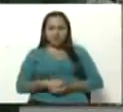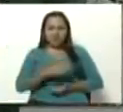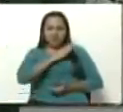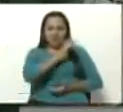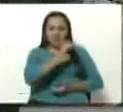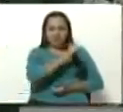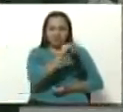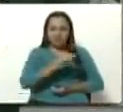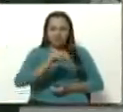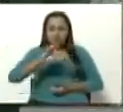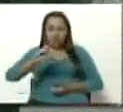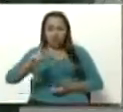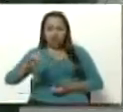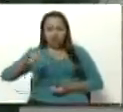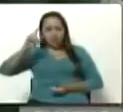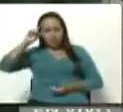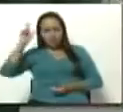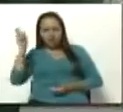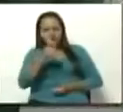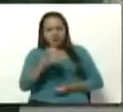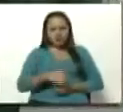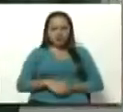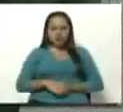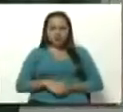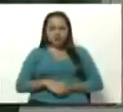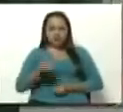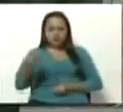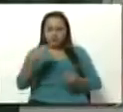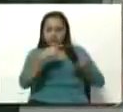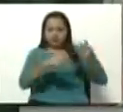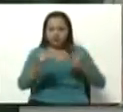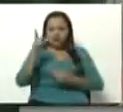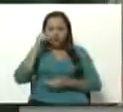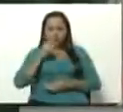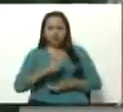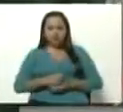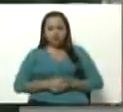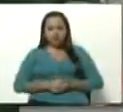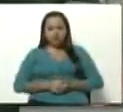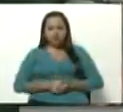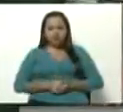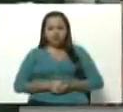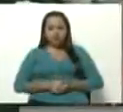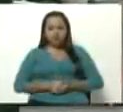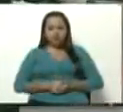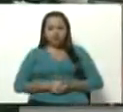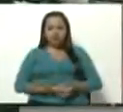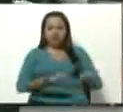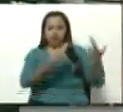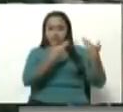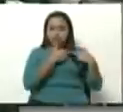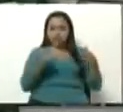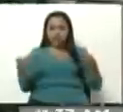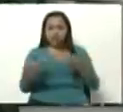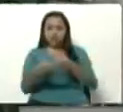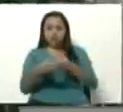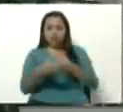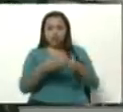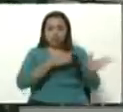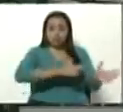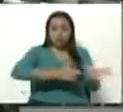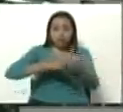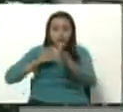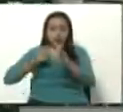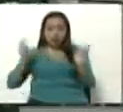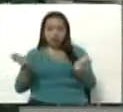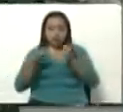Guárico, general de brigada Henry Rodríguez, comandante de la Brigada de Artillería y